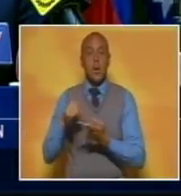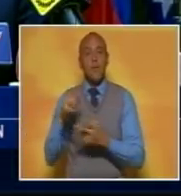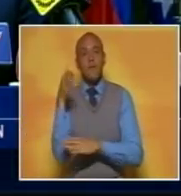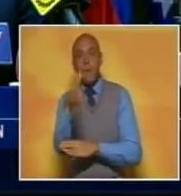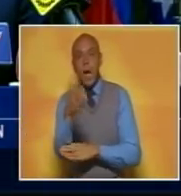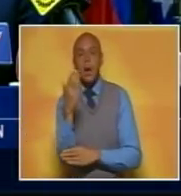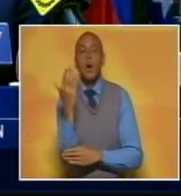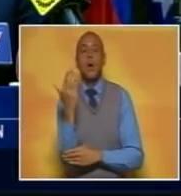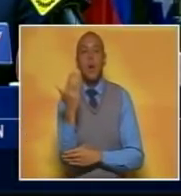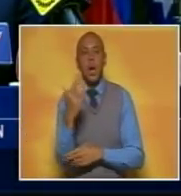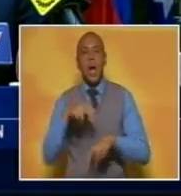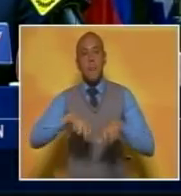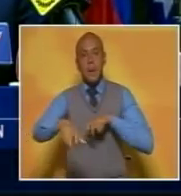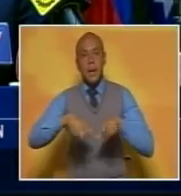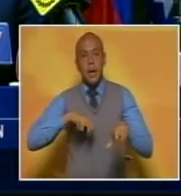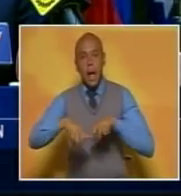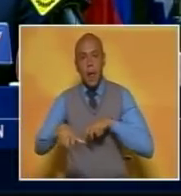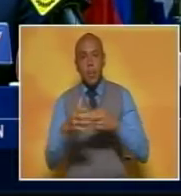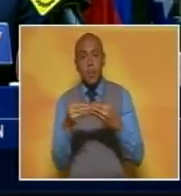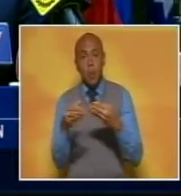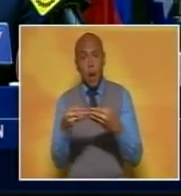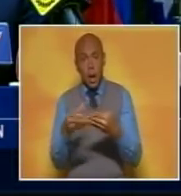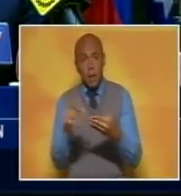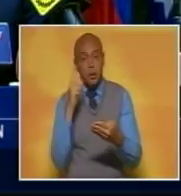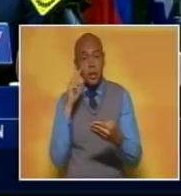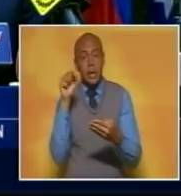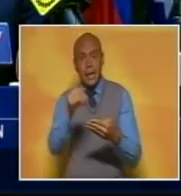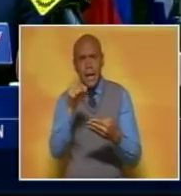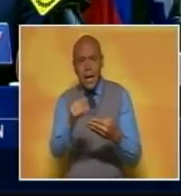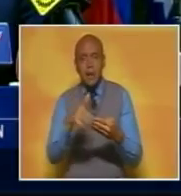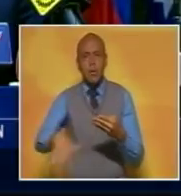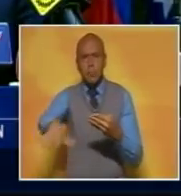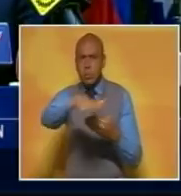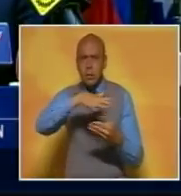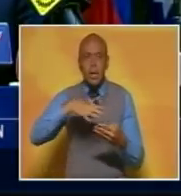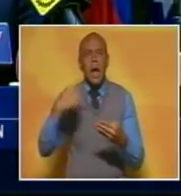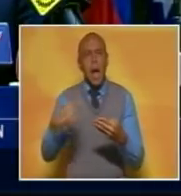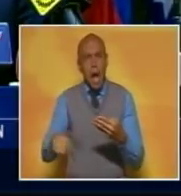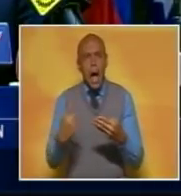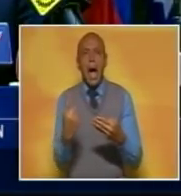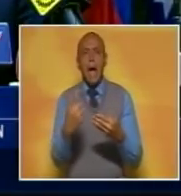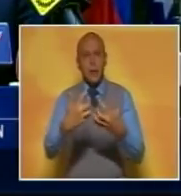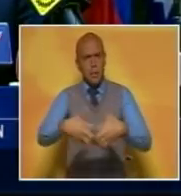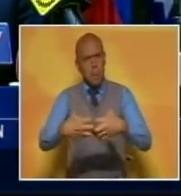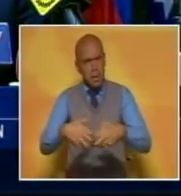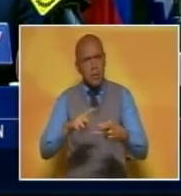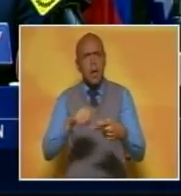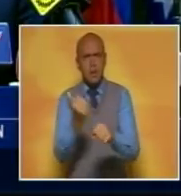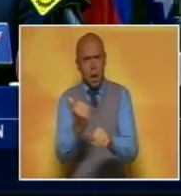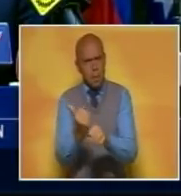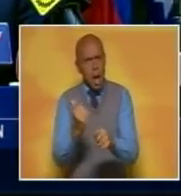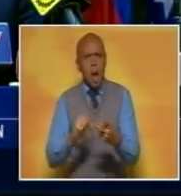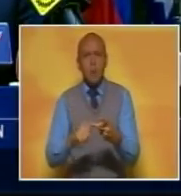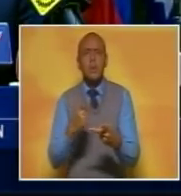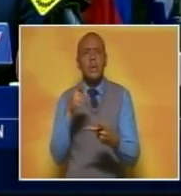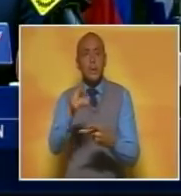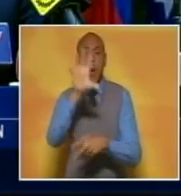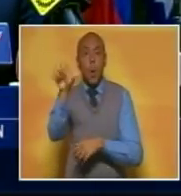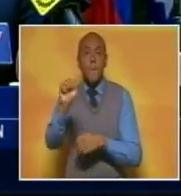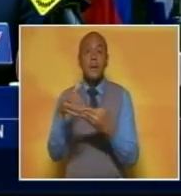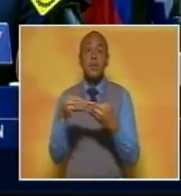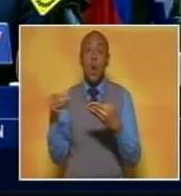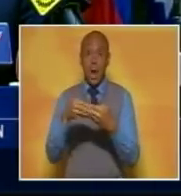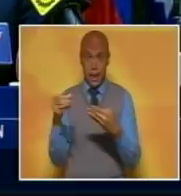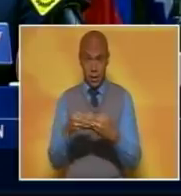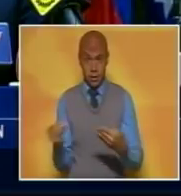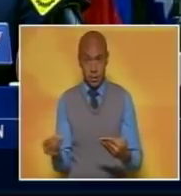divisas. Efectivamente, todas esas empresas tienen insumos, materia prima, equipos que se compran en dólares y